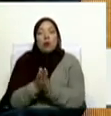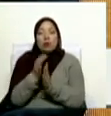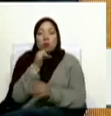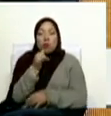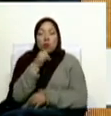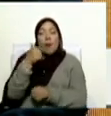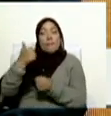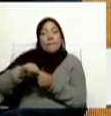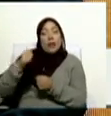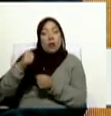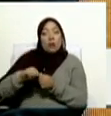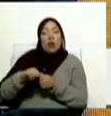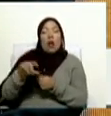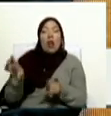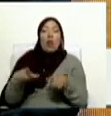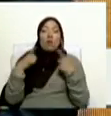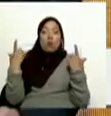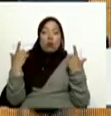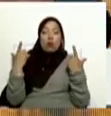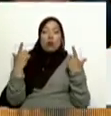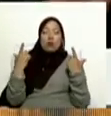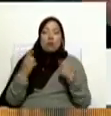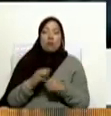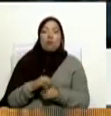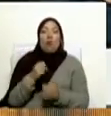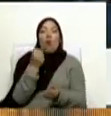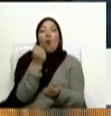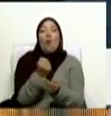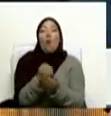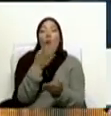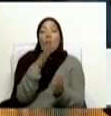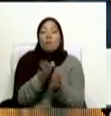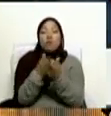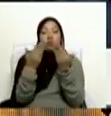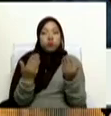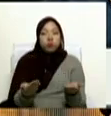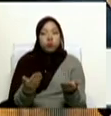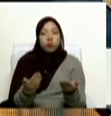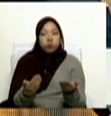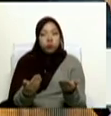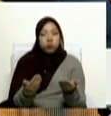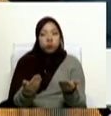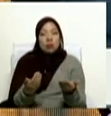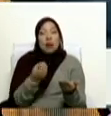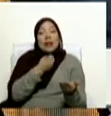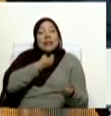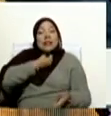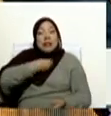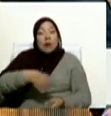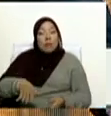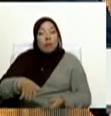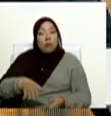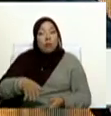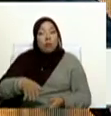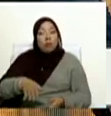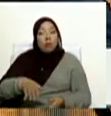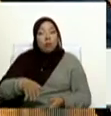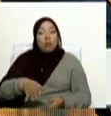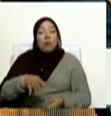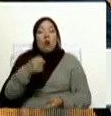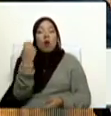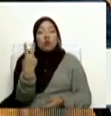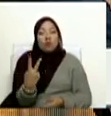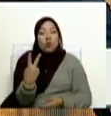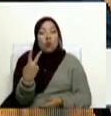Maracaibo de coro de la guaira y de cumaná todo el eje costero Norte se perdió la dos la